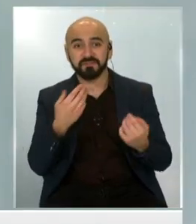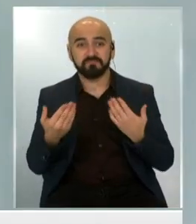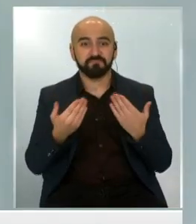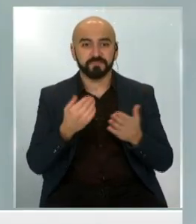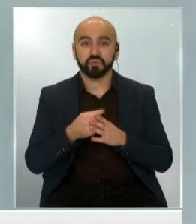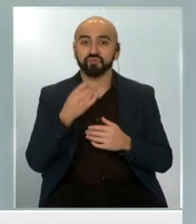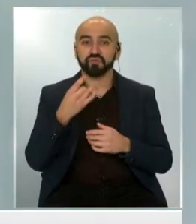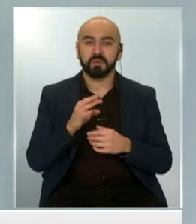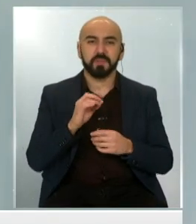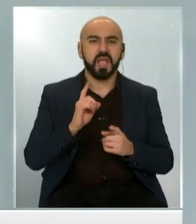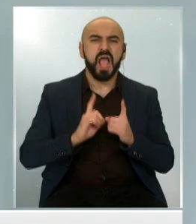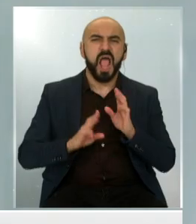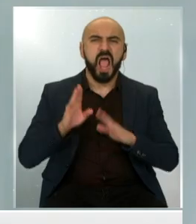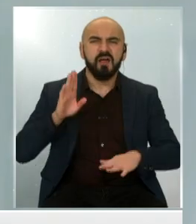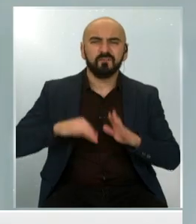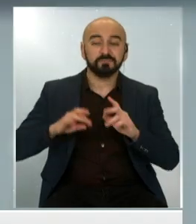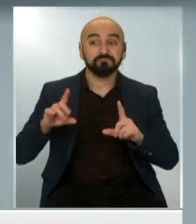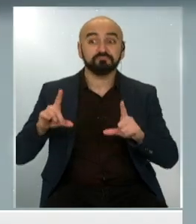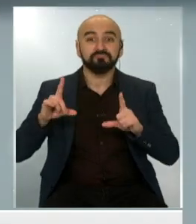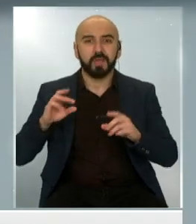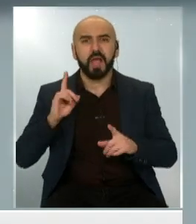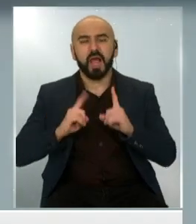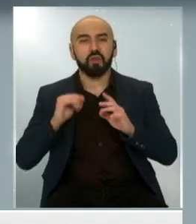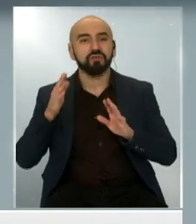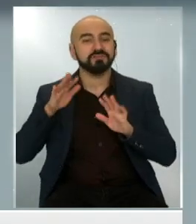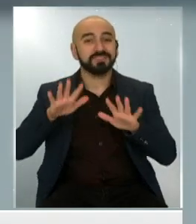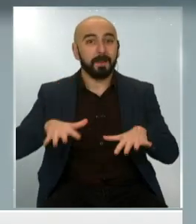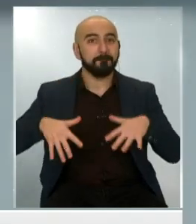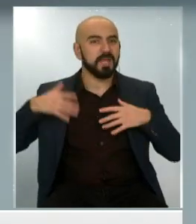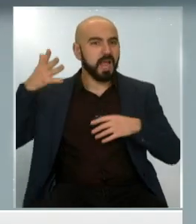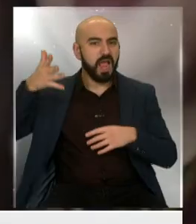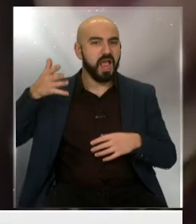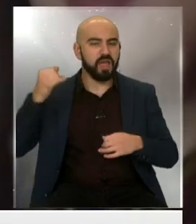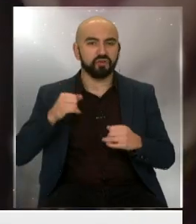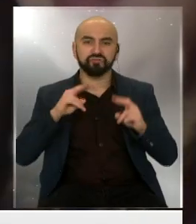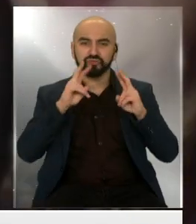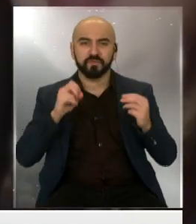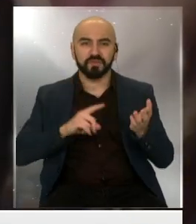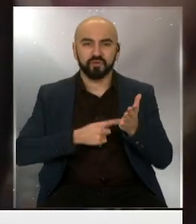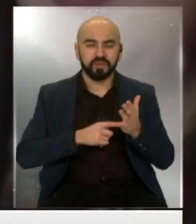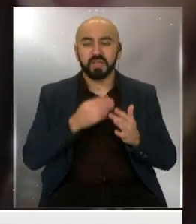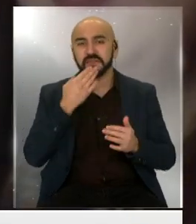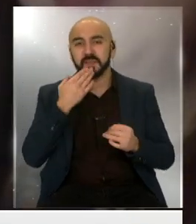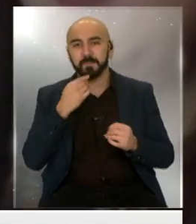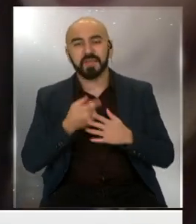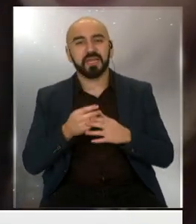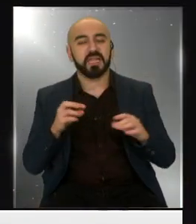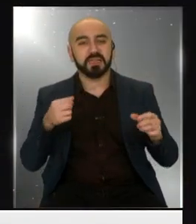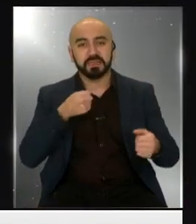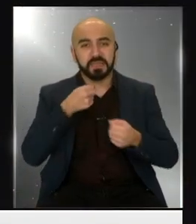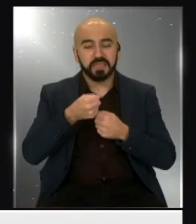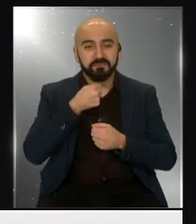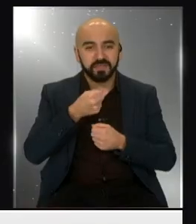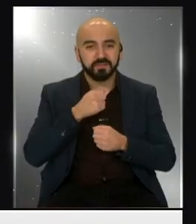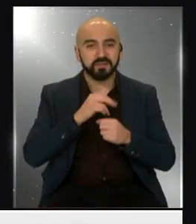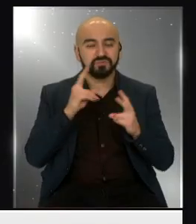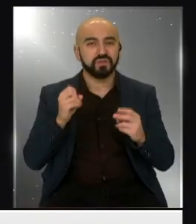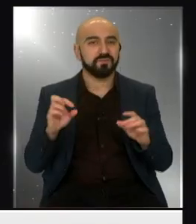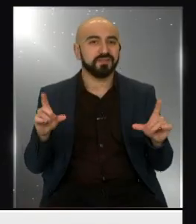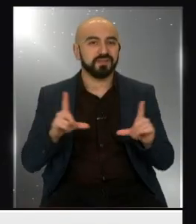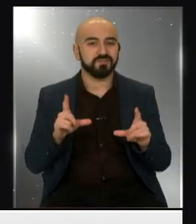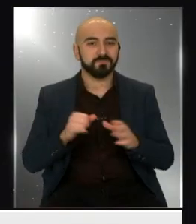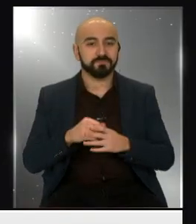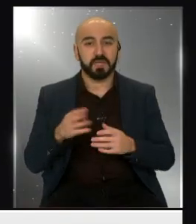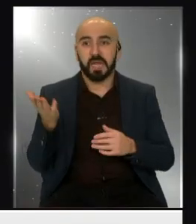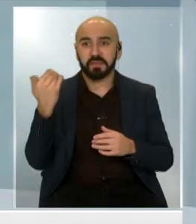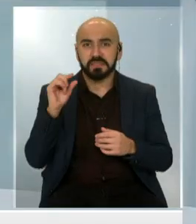una que otra aparición en algún seminario tecnológico y un par de entrevistas a la televisión estatal china cuando TikTok recién